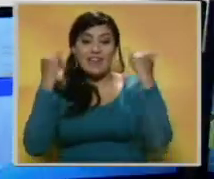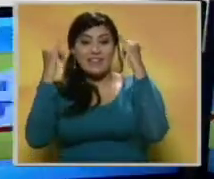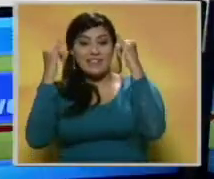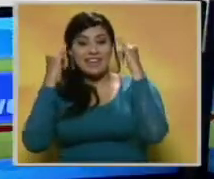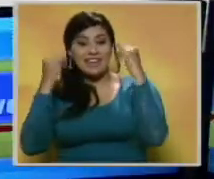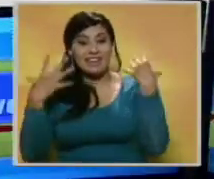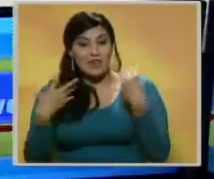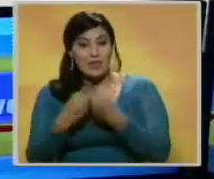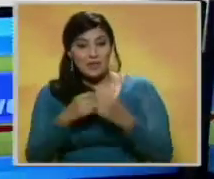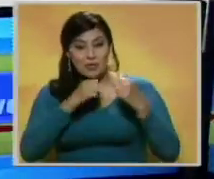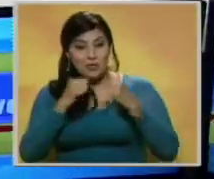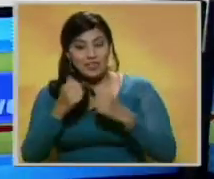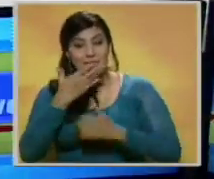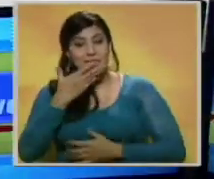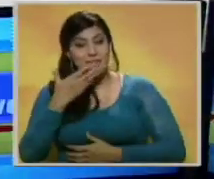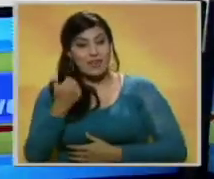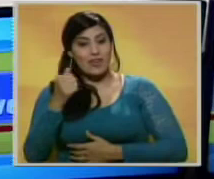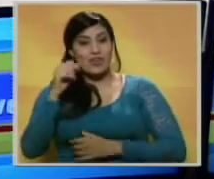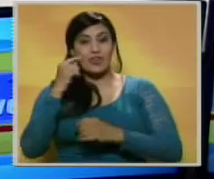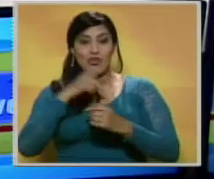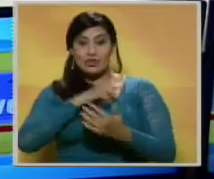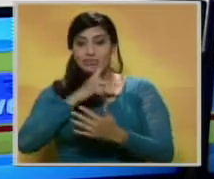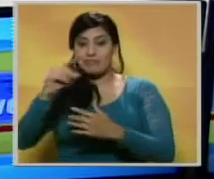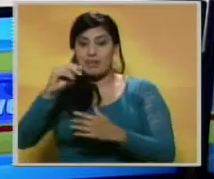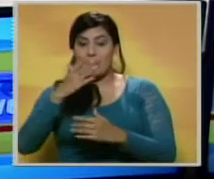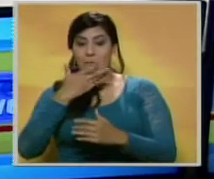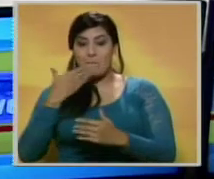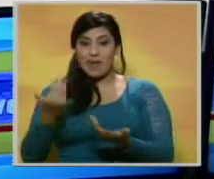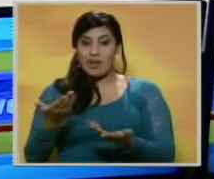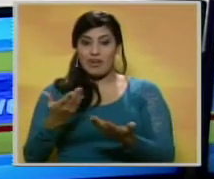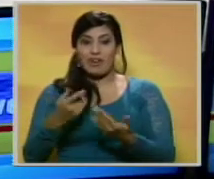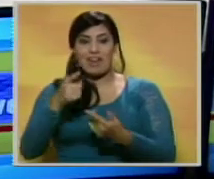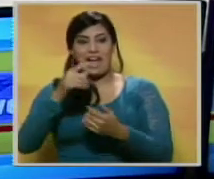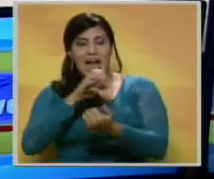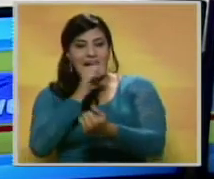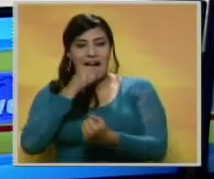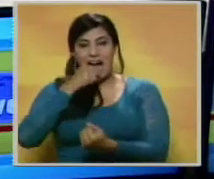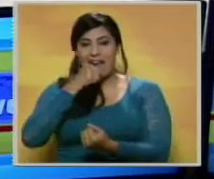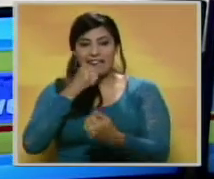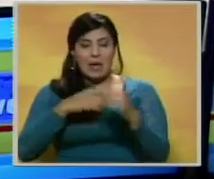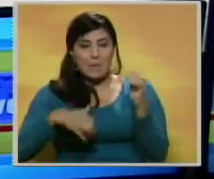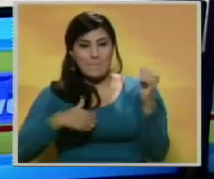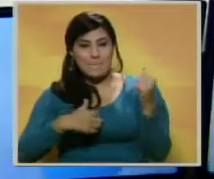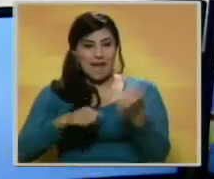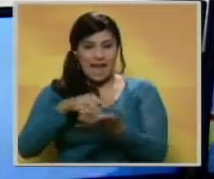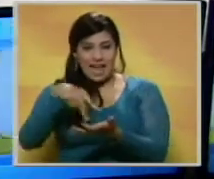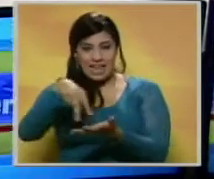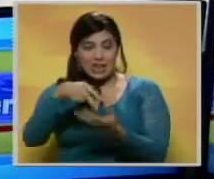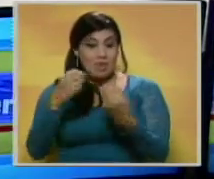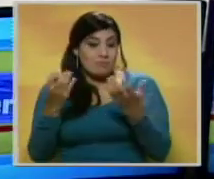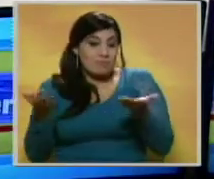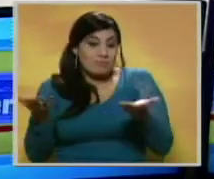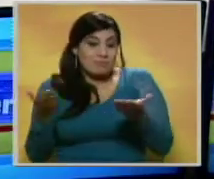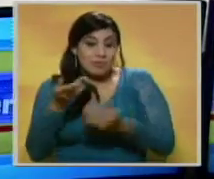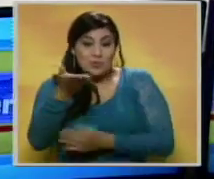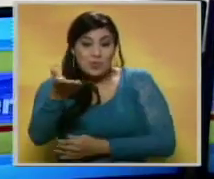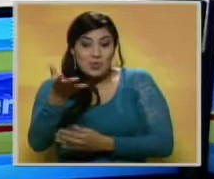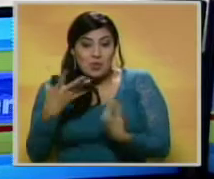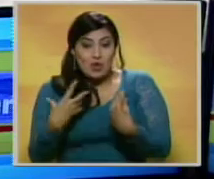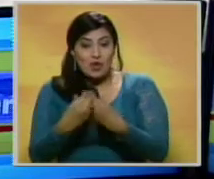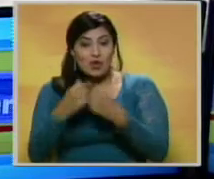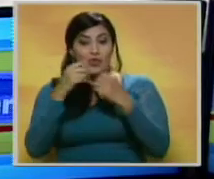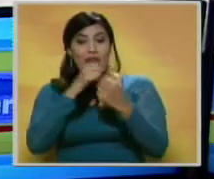Fiesta como que se puso mejor apenas nosotros nos fuimos, Eduardo, porque ahí estaba la gente cantando, bailando. Bueno, tú con